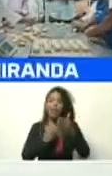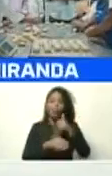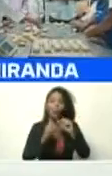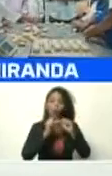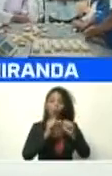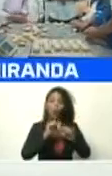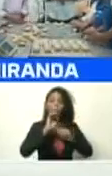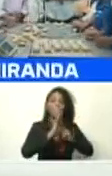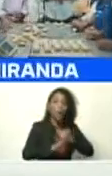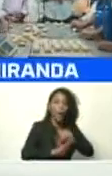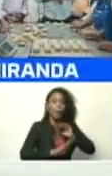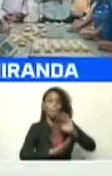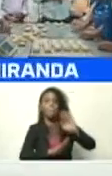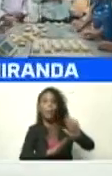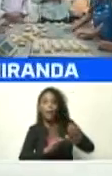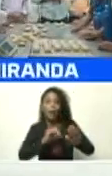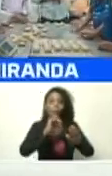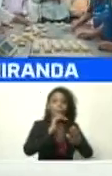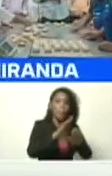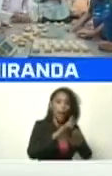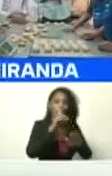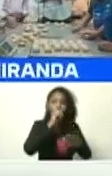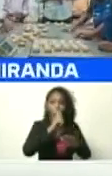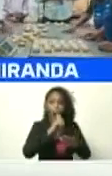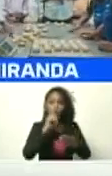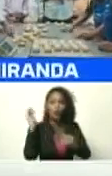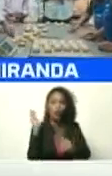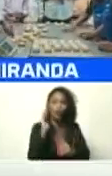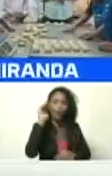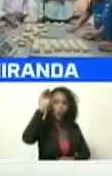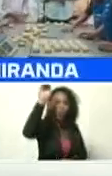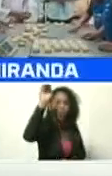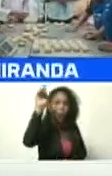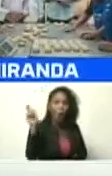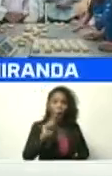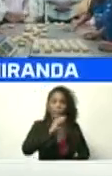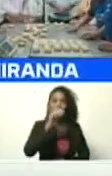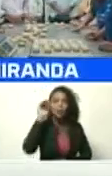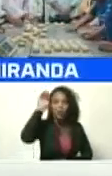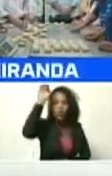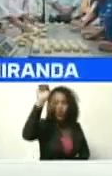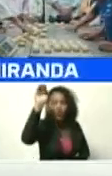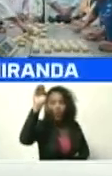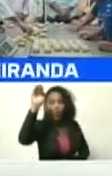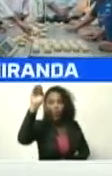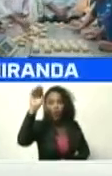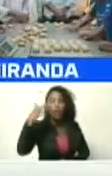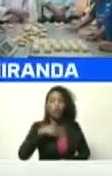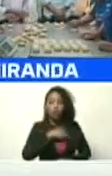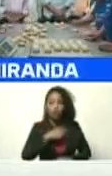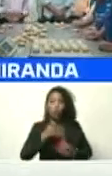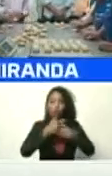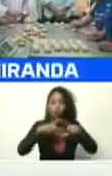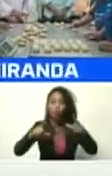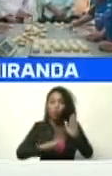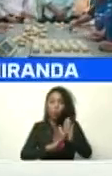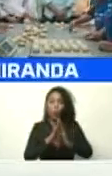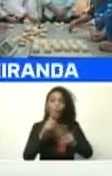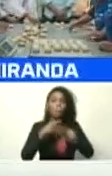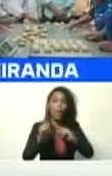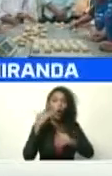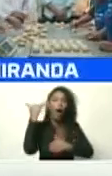dando pasos en los años que están por venir, en los meses que están por venir, y lo vamos a recuperar, pero hay que